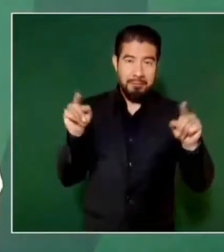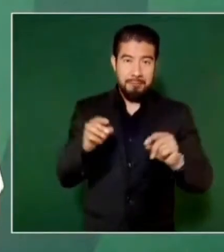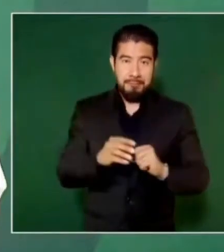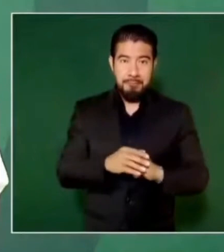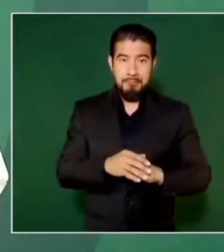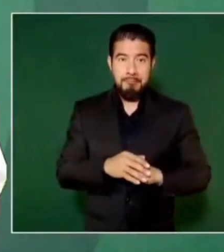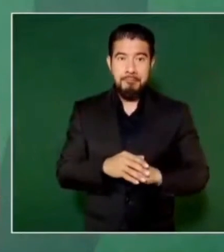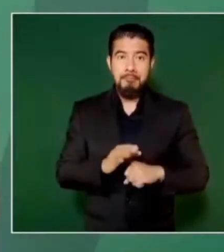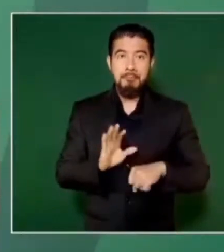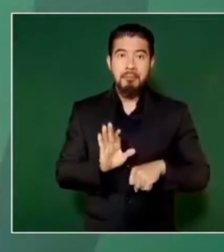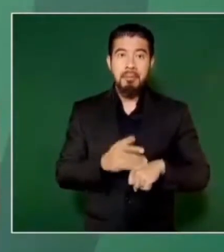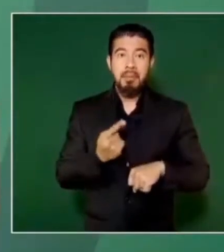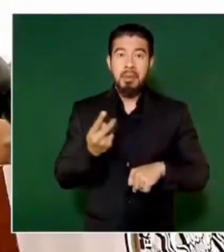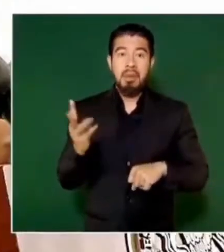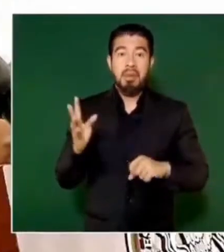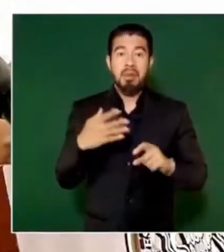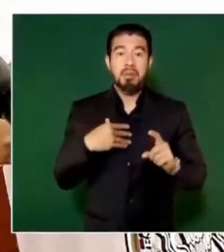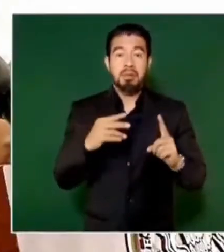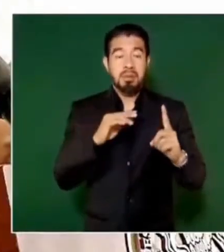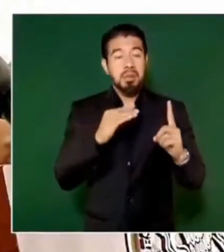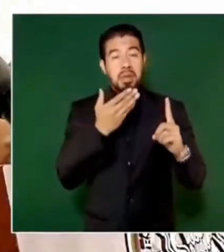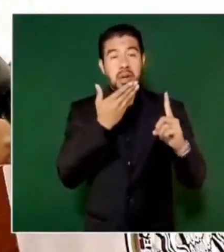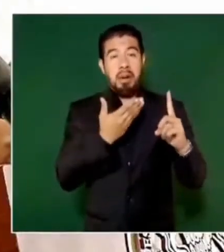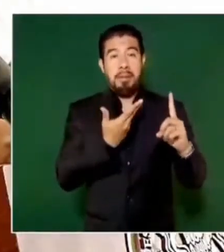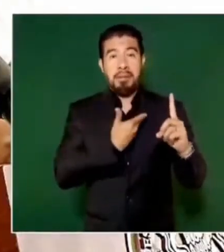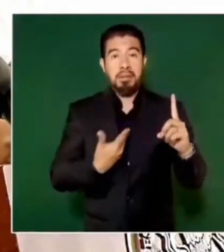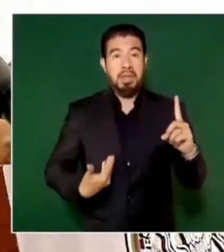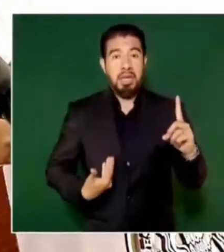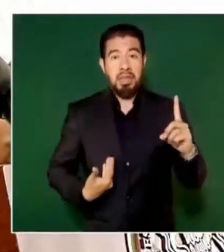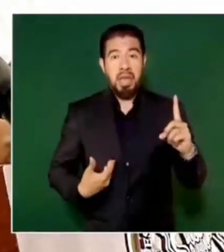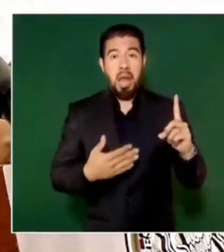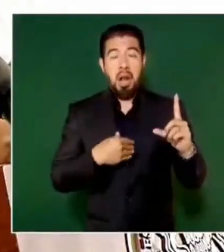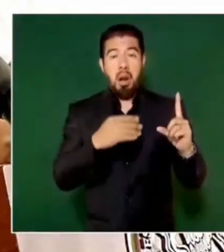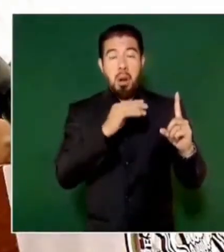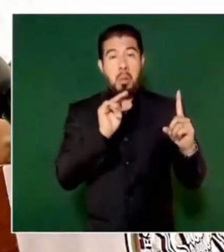No hay, yo siempre lo he dicho,